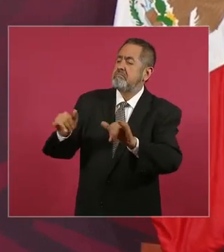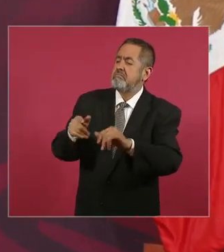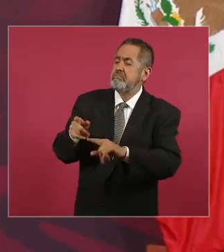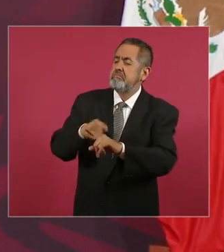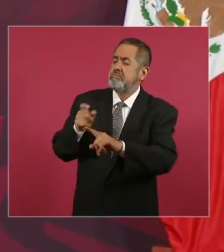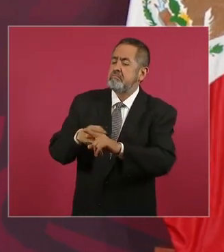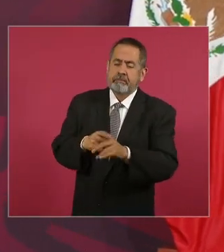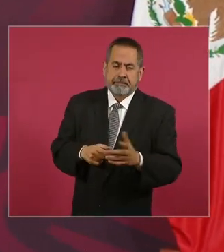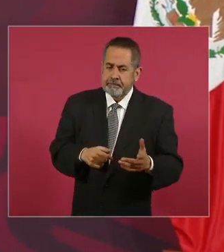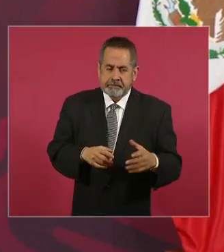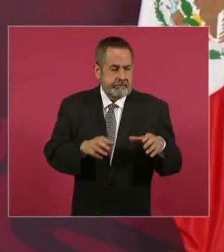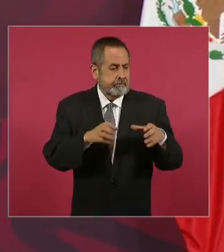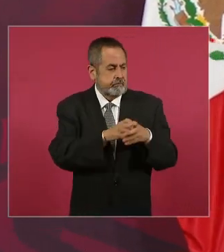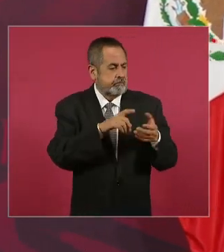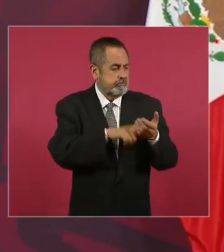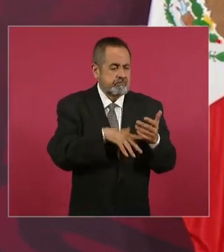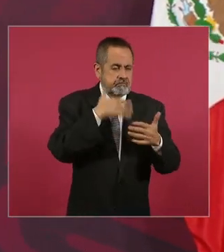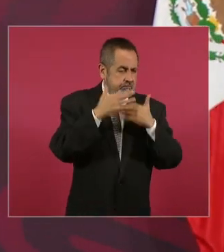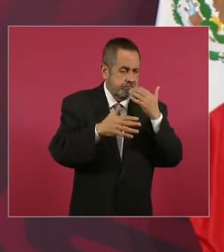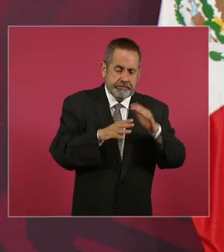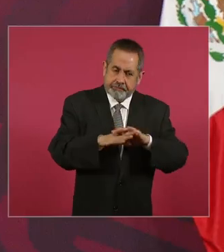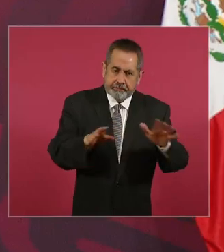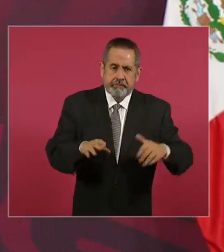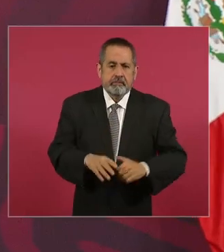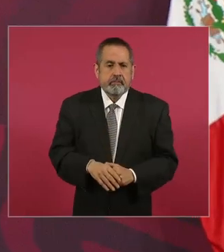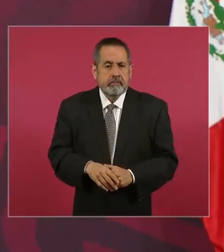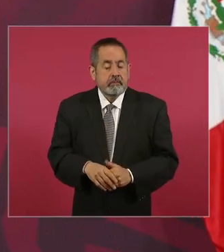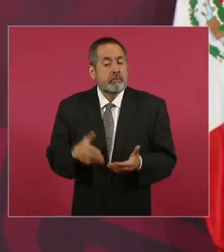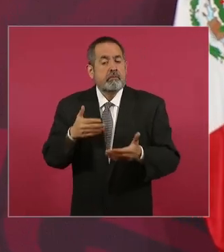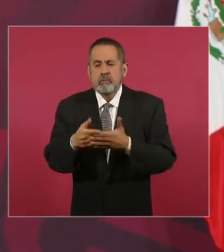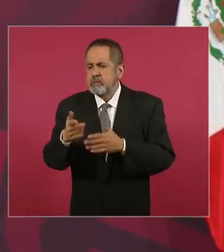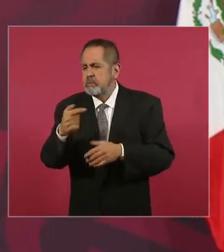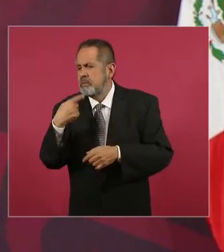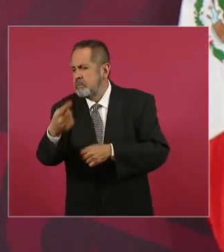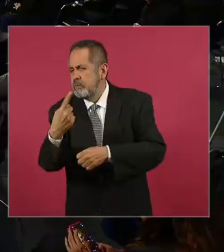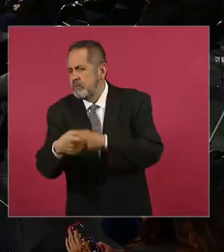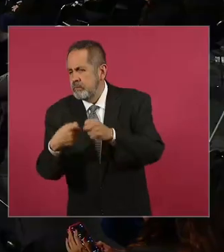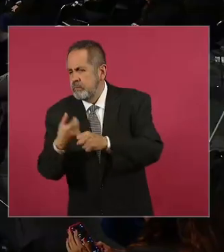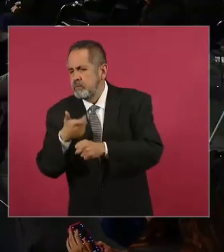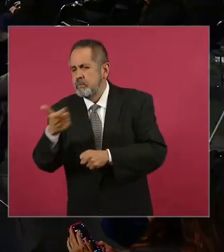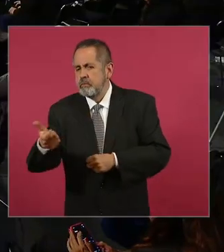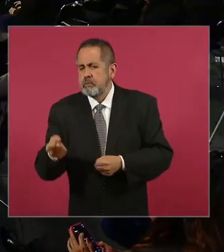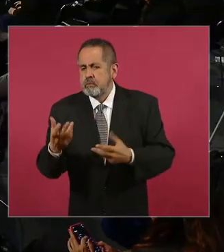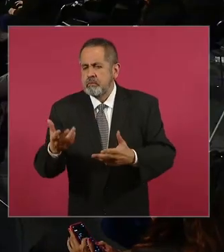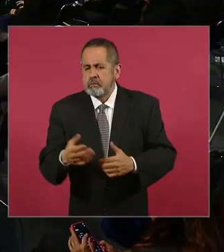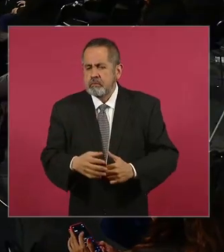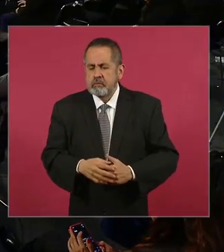oligarcas corruptos. Bueno, ¿ahora cuánto van a recibir?